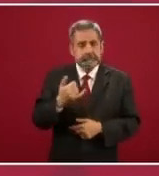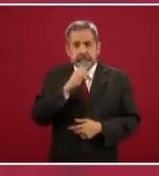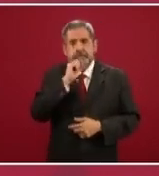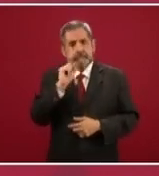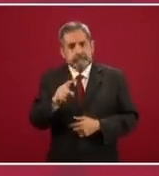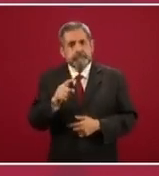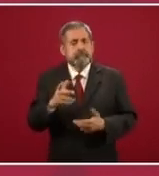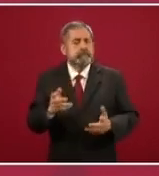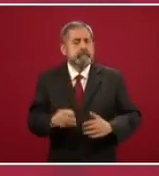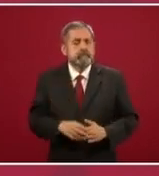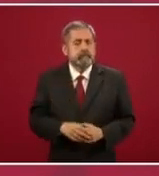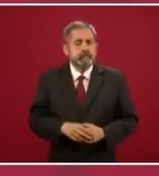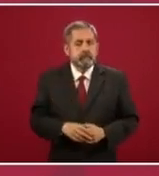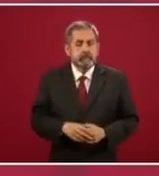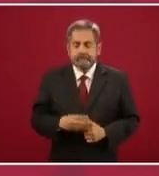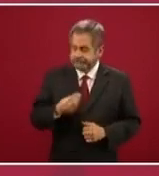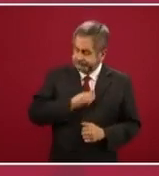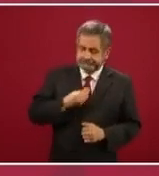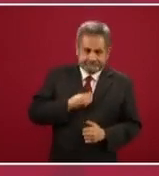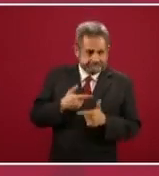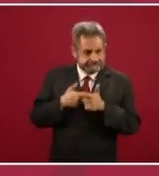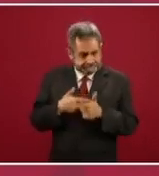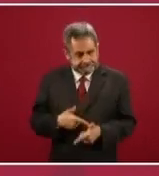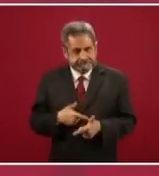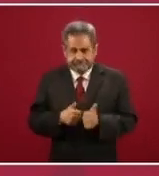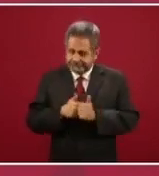también resistir